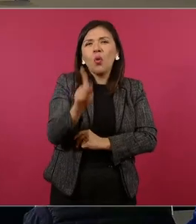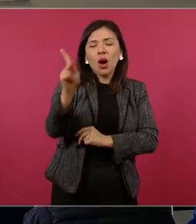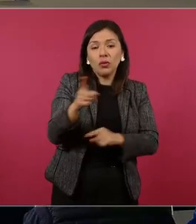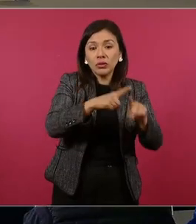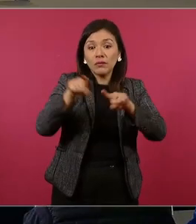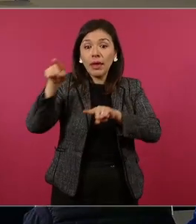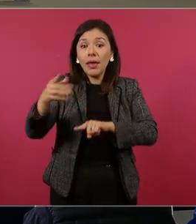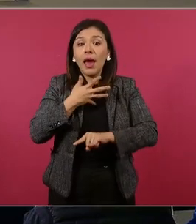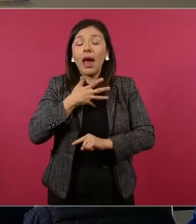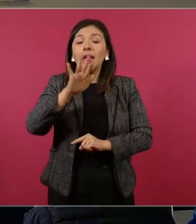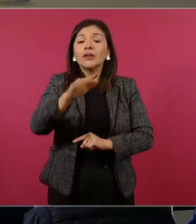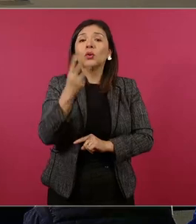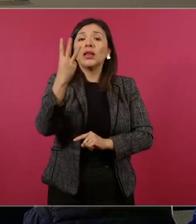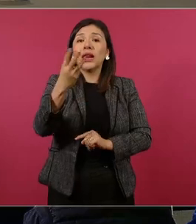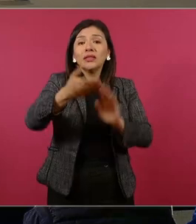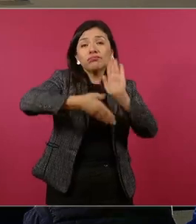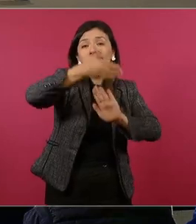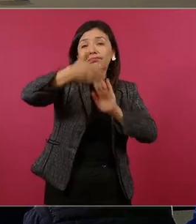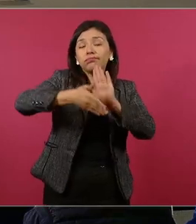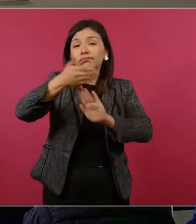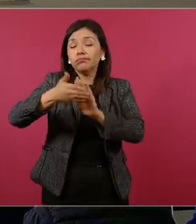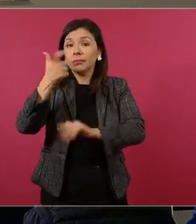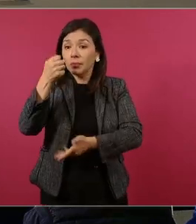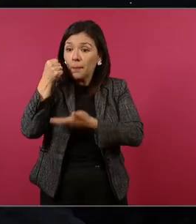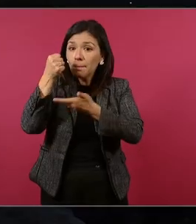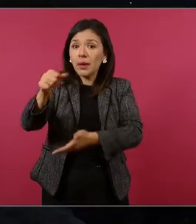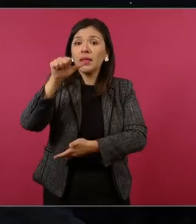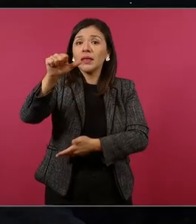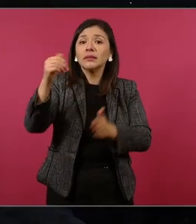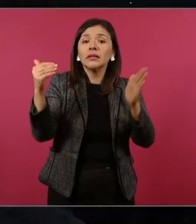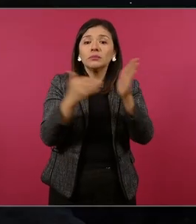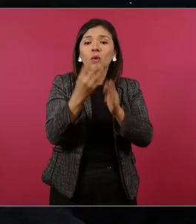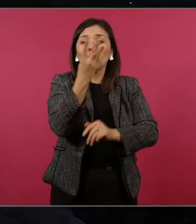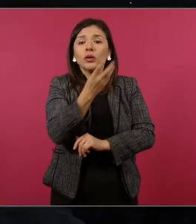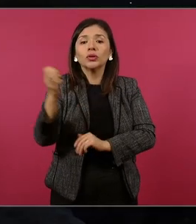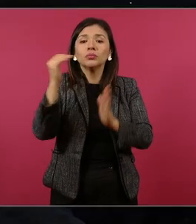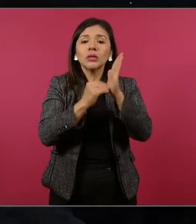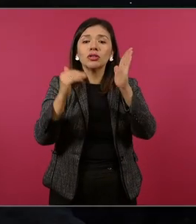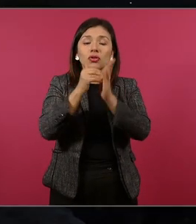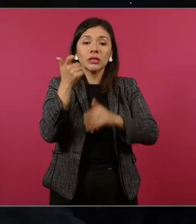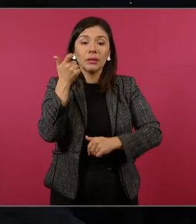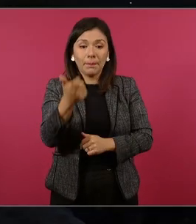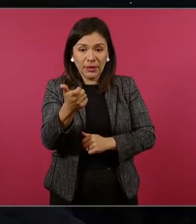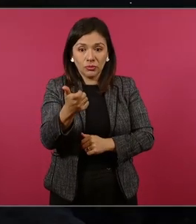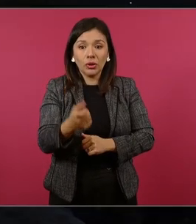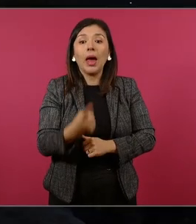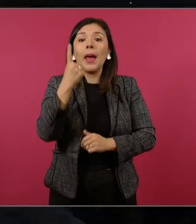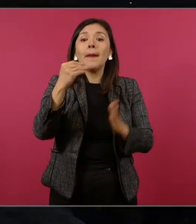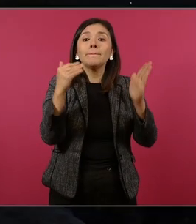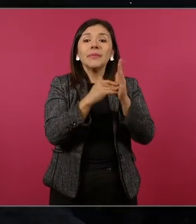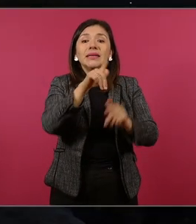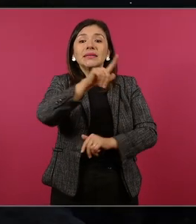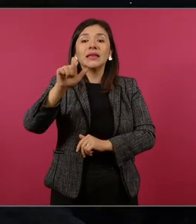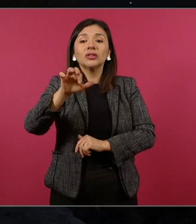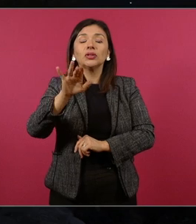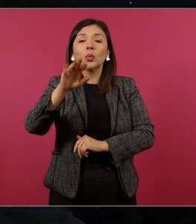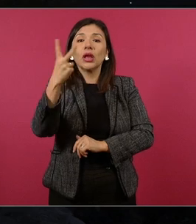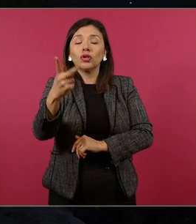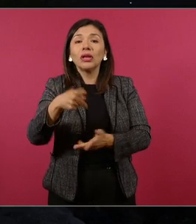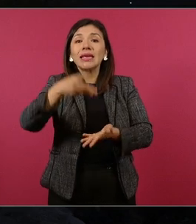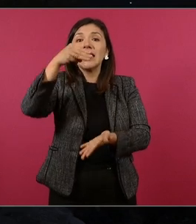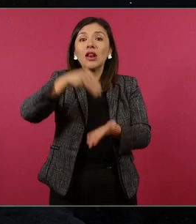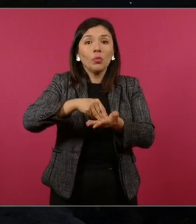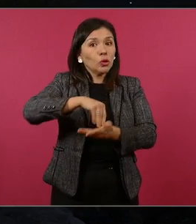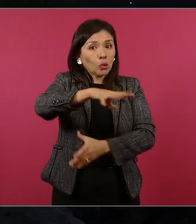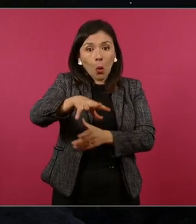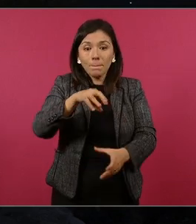53 obras con un total de inversión de 16,400 millones de pesos 1752 km en